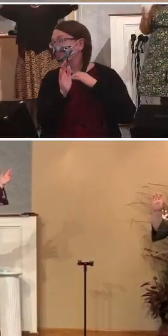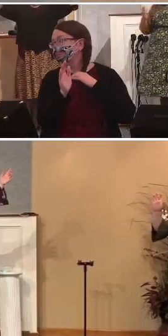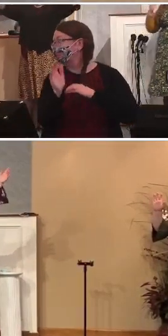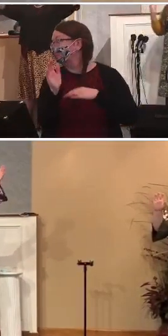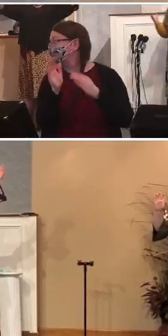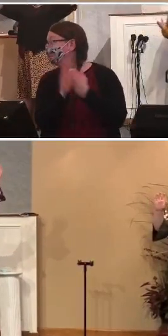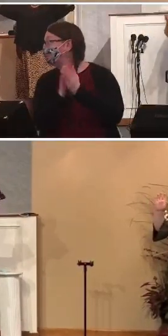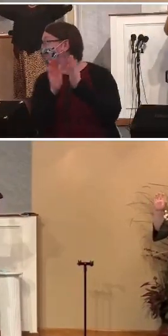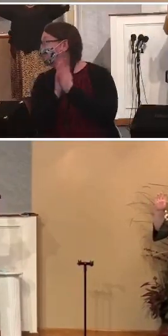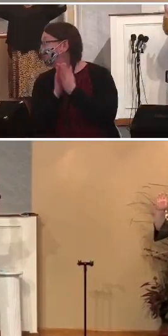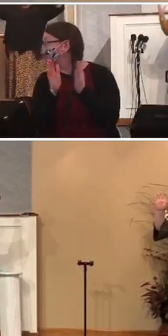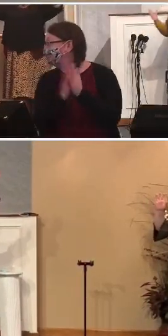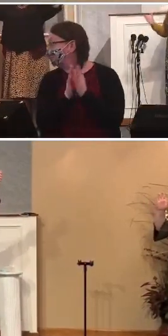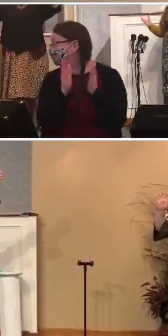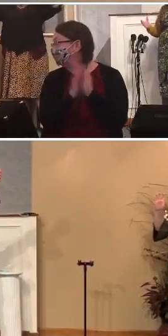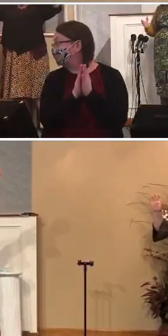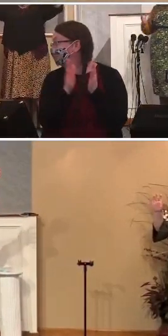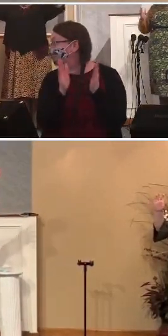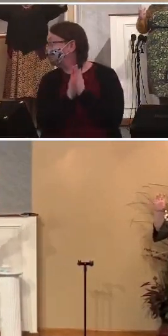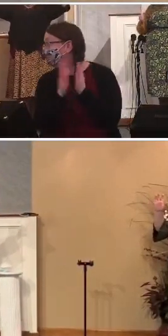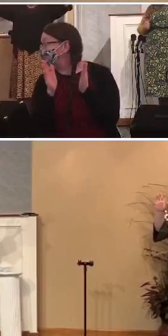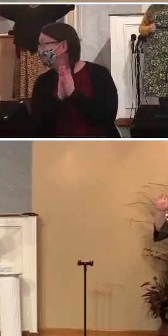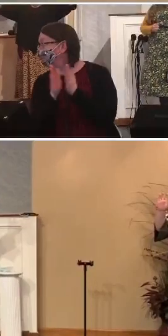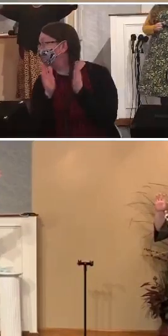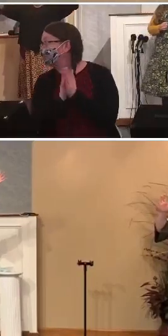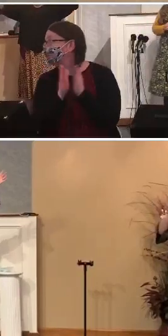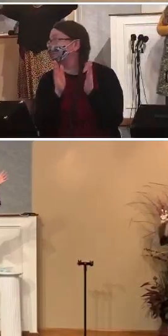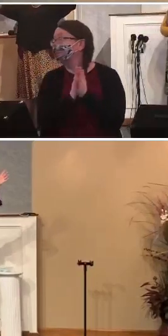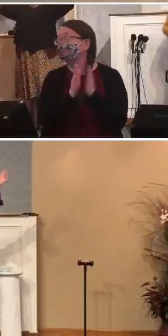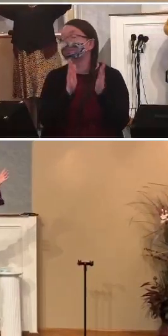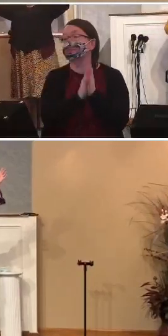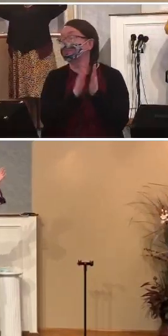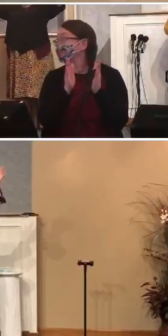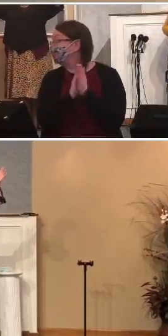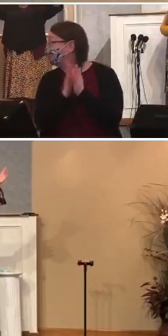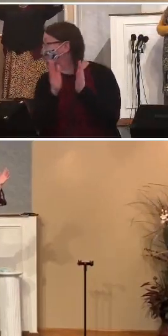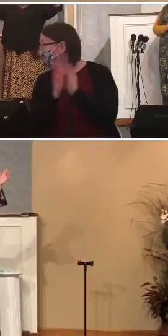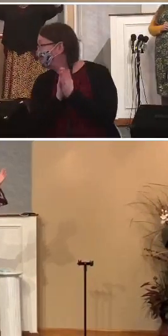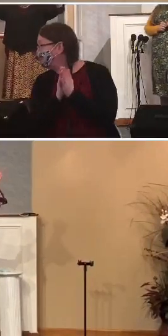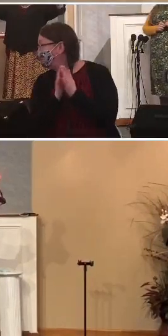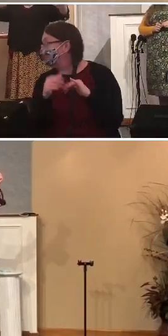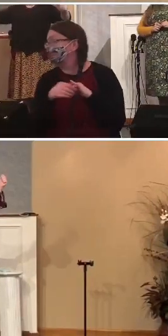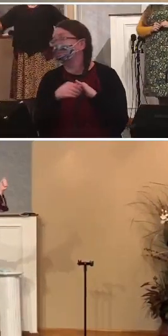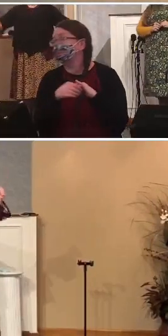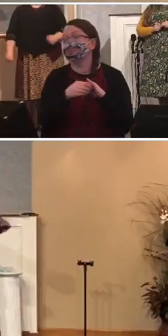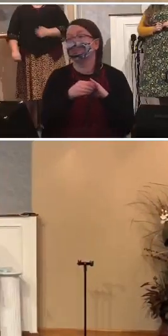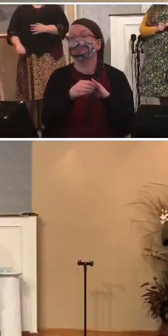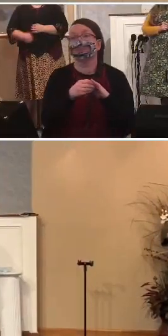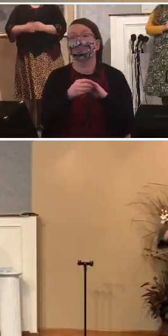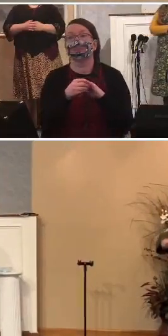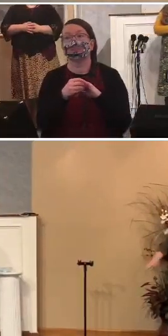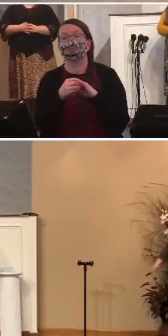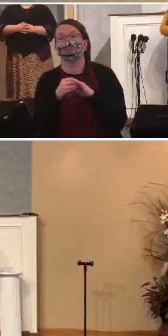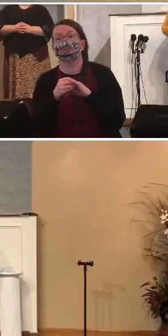Te amamos, Señor. Te amamos, Dios. Te amamos, Dios. Amén.